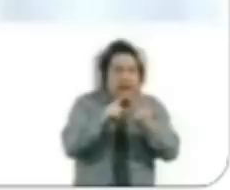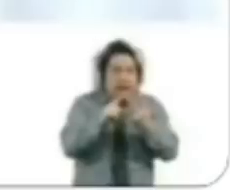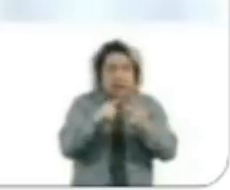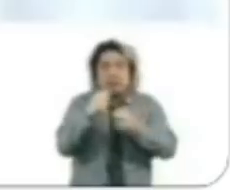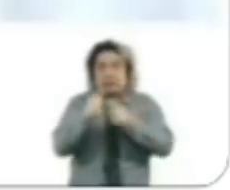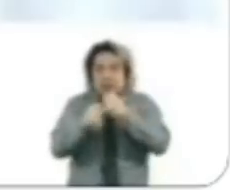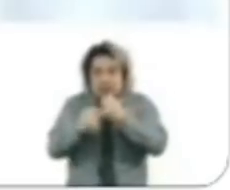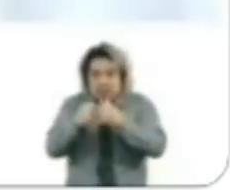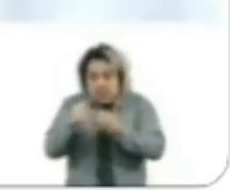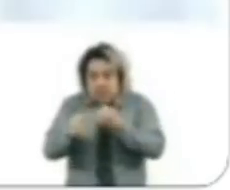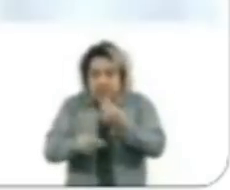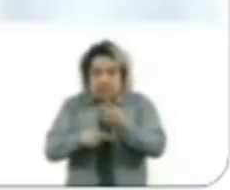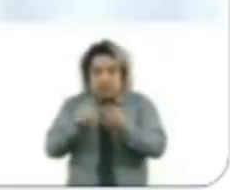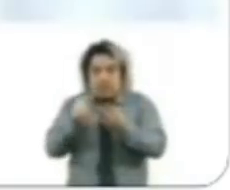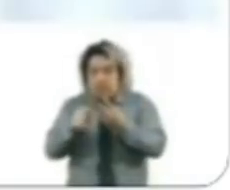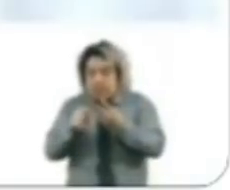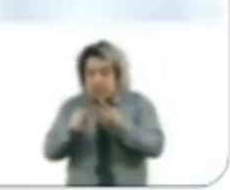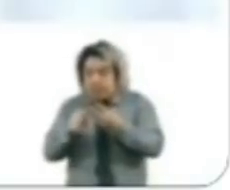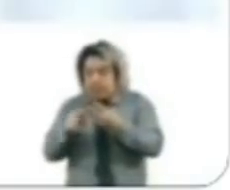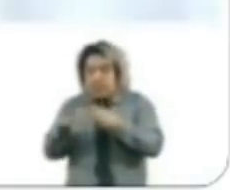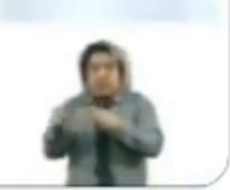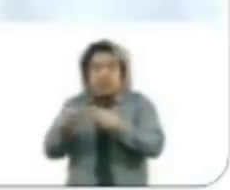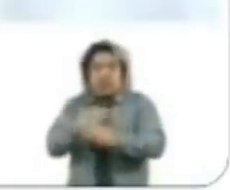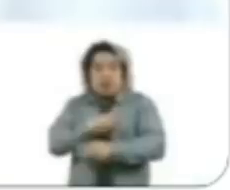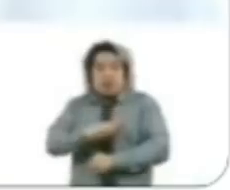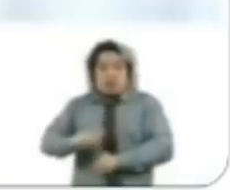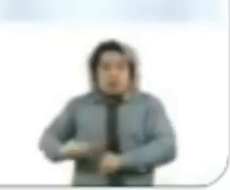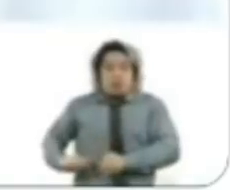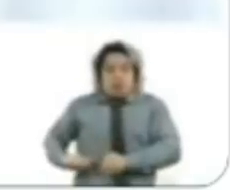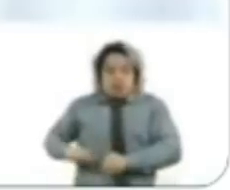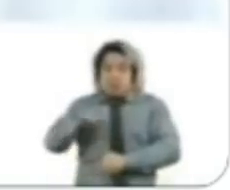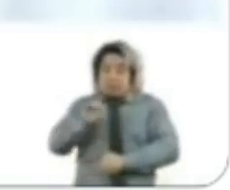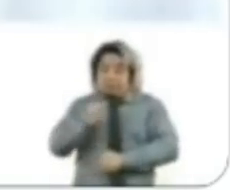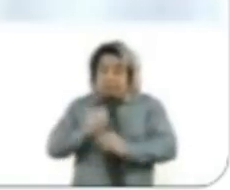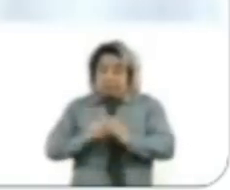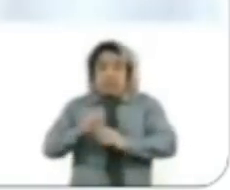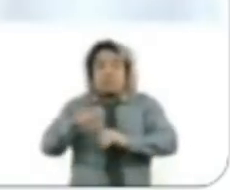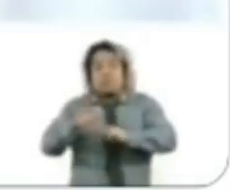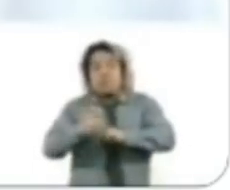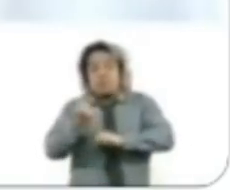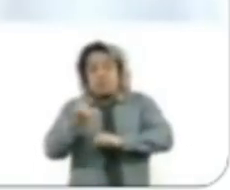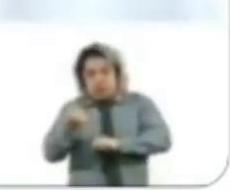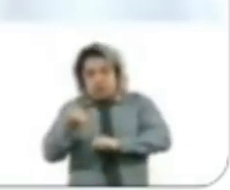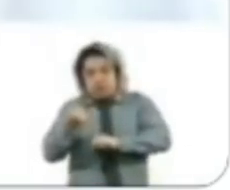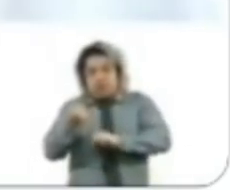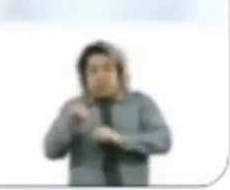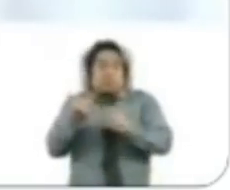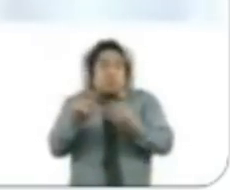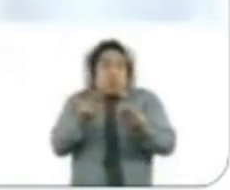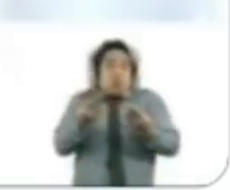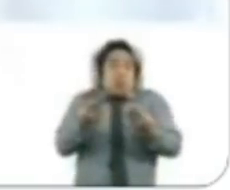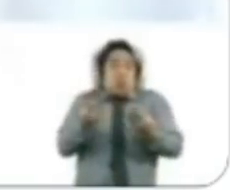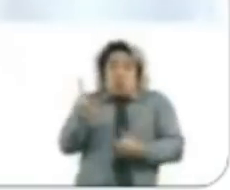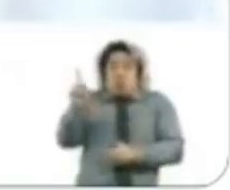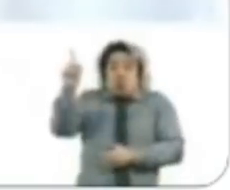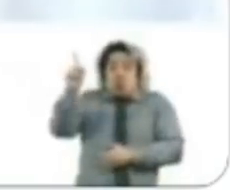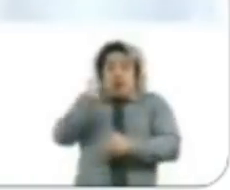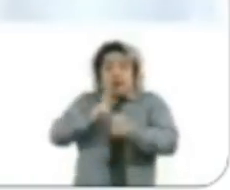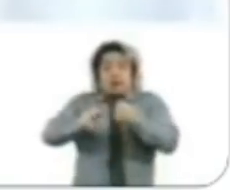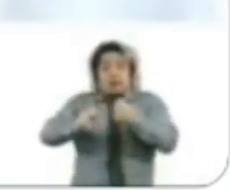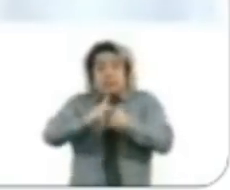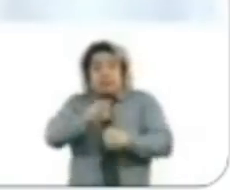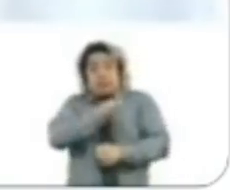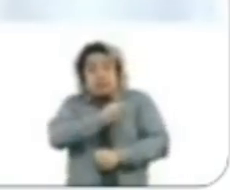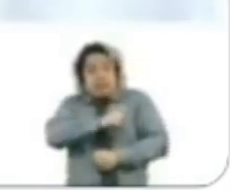las tarifas de los municipios porque pues por lo que estamos viendo por ejemplo en españa en donde fue